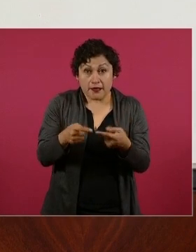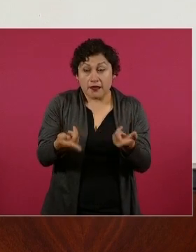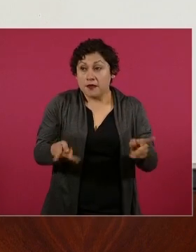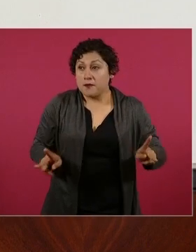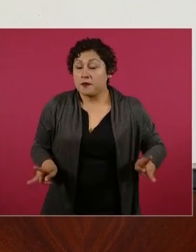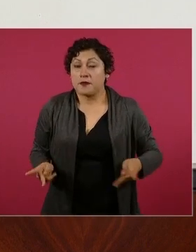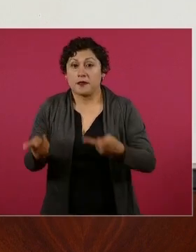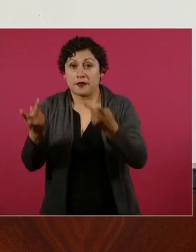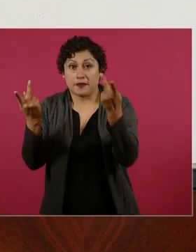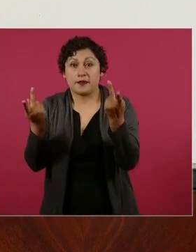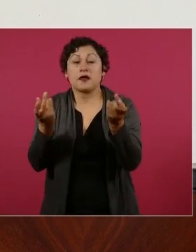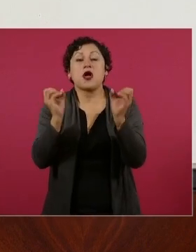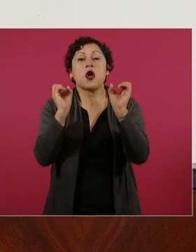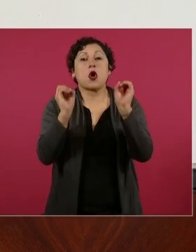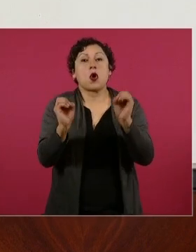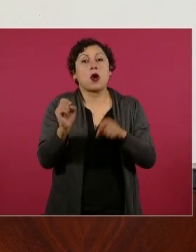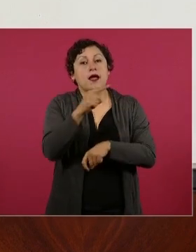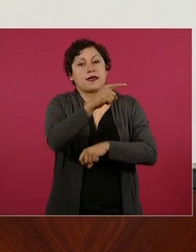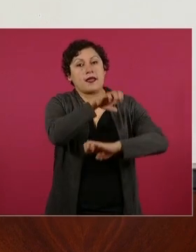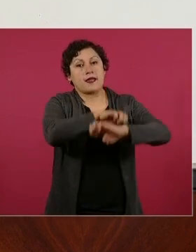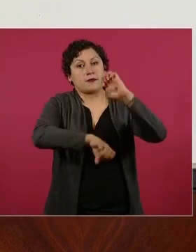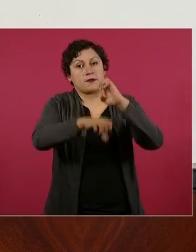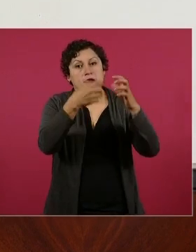a la industria bélica?